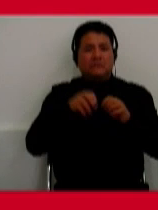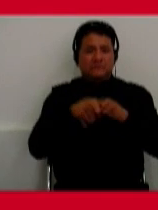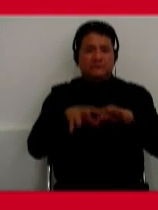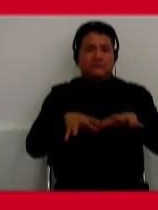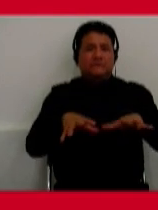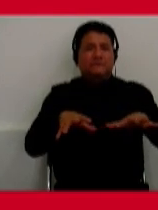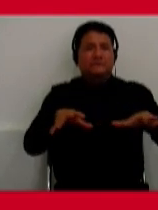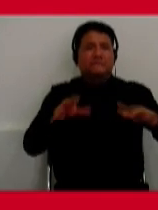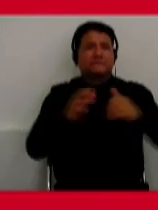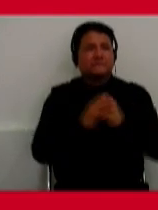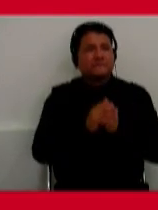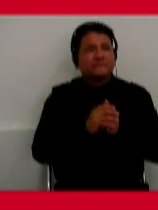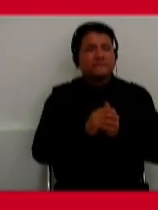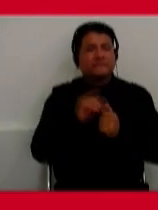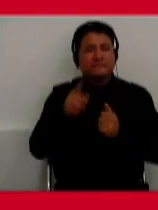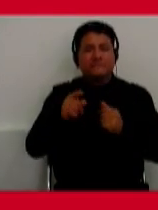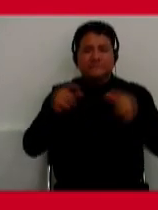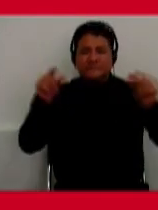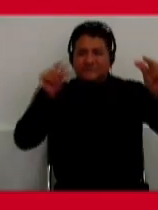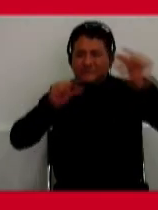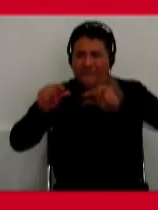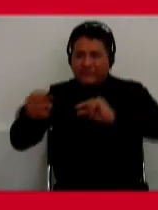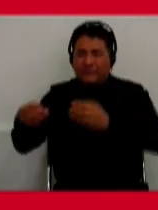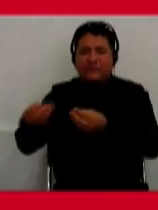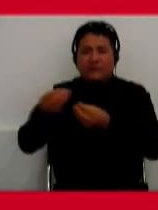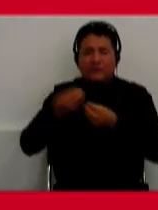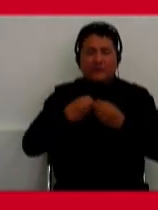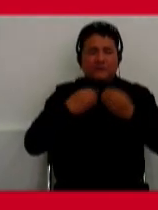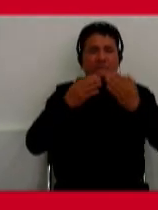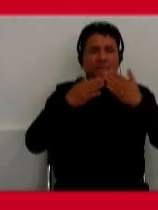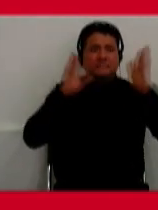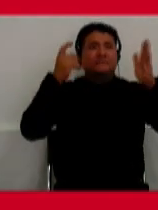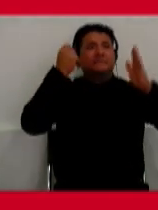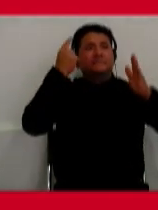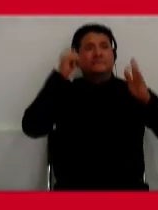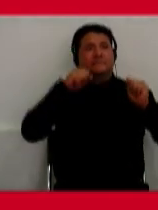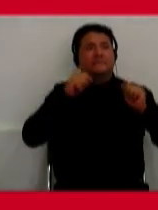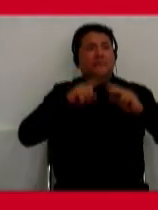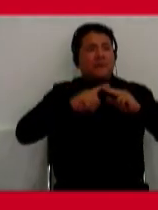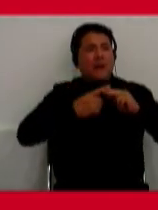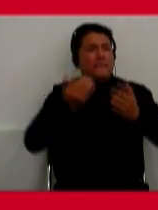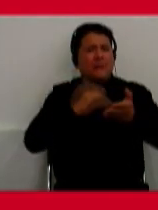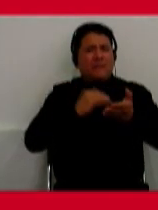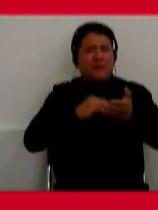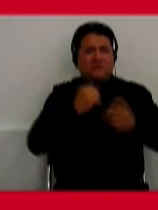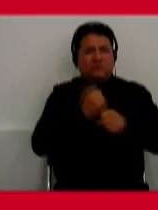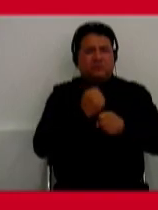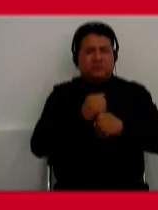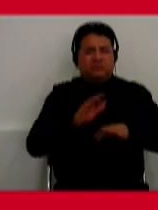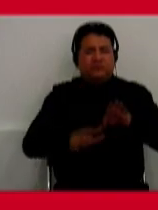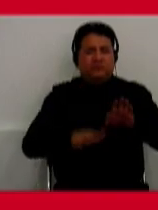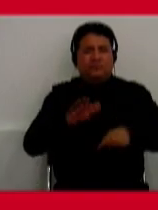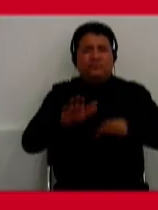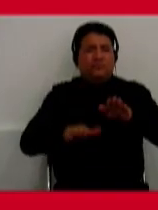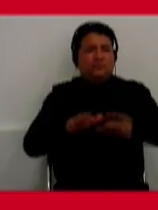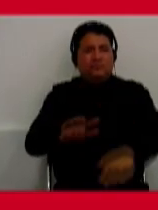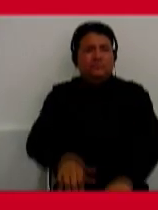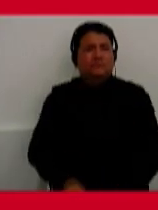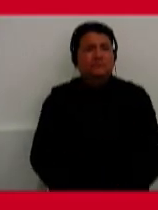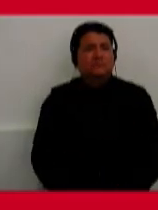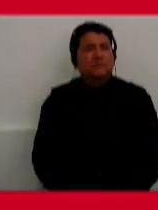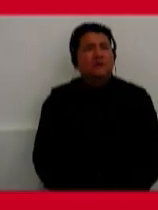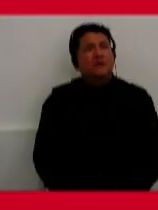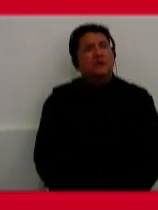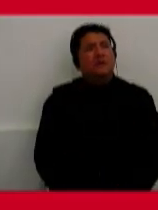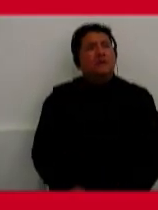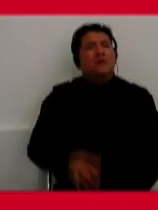que geomecánica ya nos da luz verde a la longitud de barrenación de hacer ya 14 a 16 pies, ¿no? Esto básicamente y una longitud